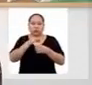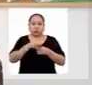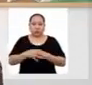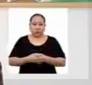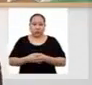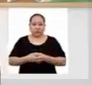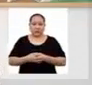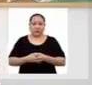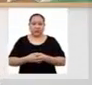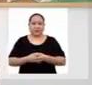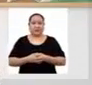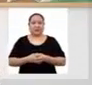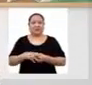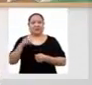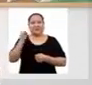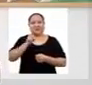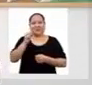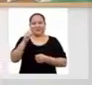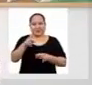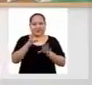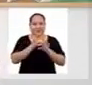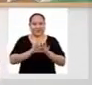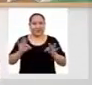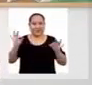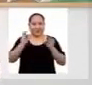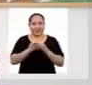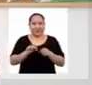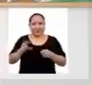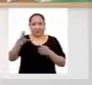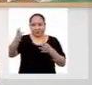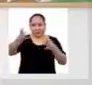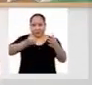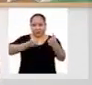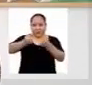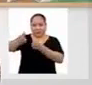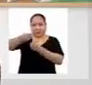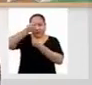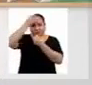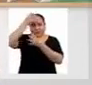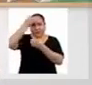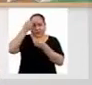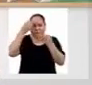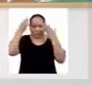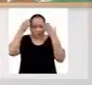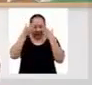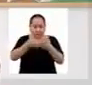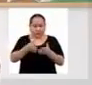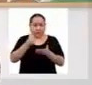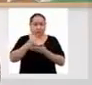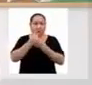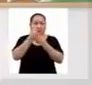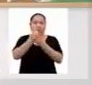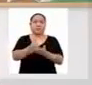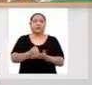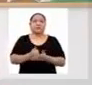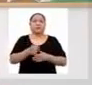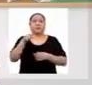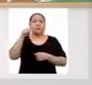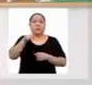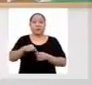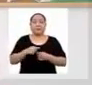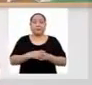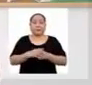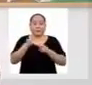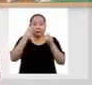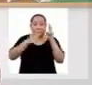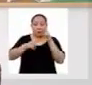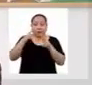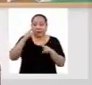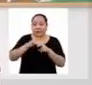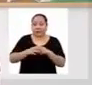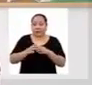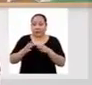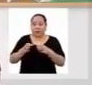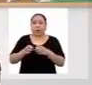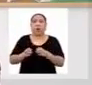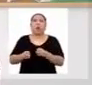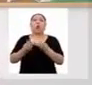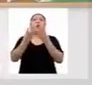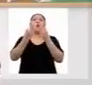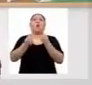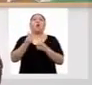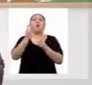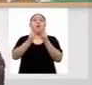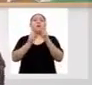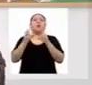Eso, muy importante si queremos recopilar datos precisos y que nos sirvan. Aquí es donde vamos a determinar el tamaño de la